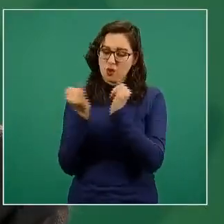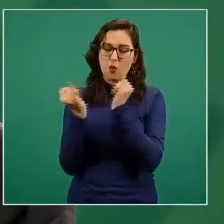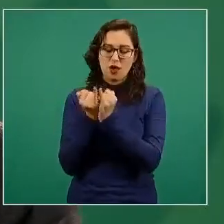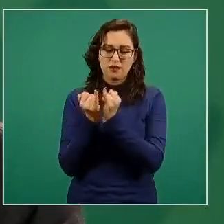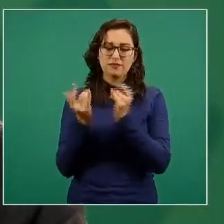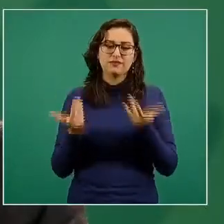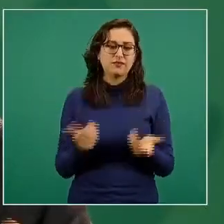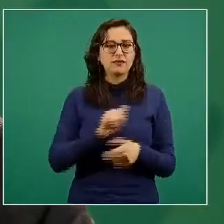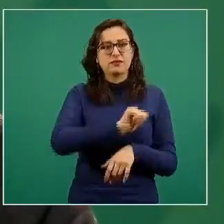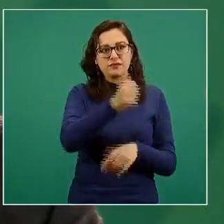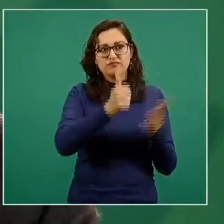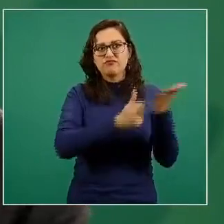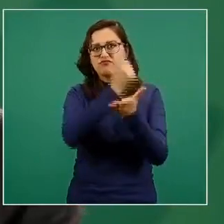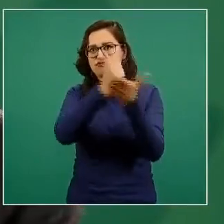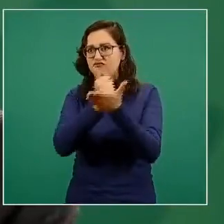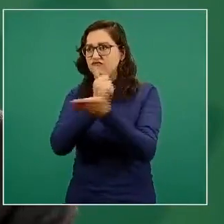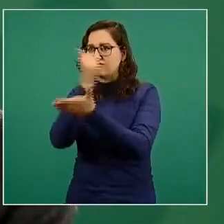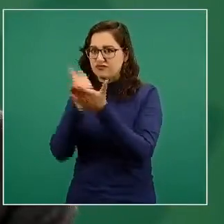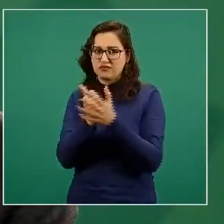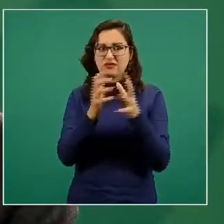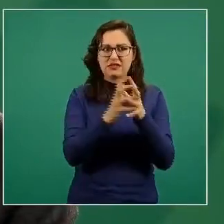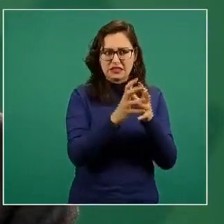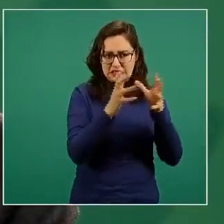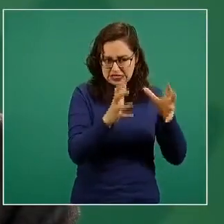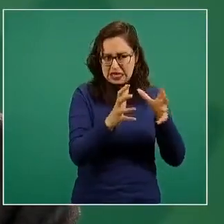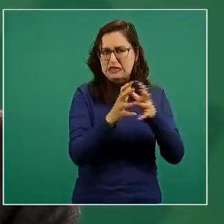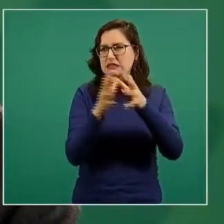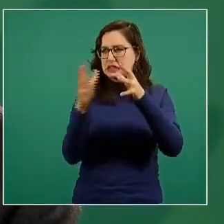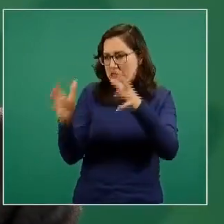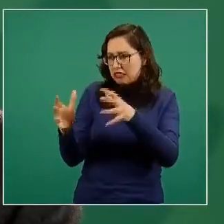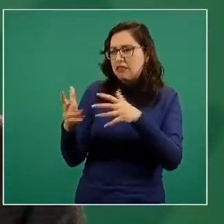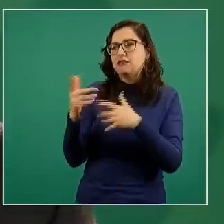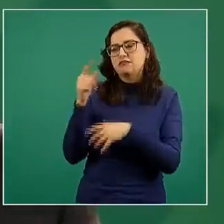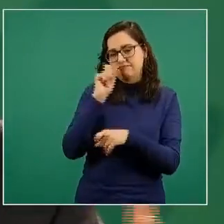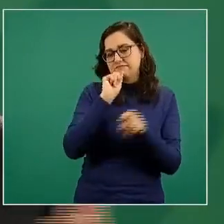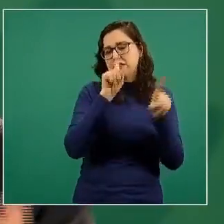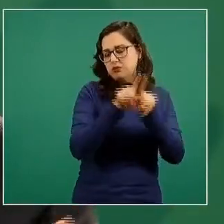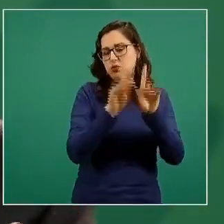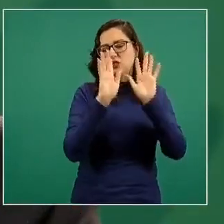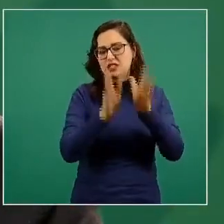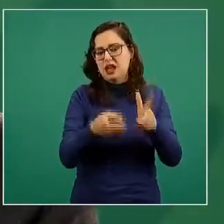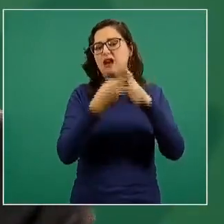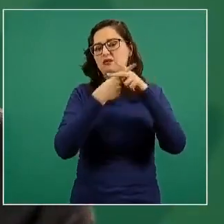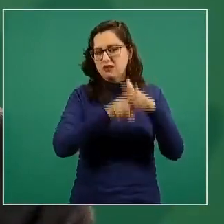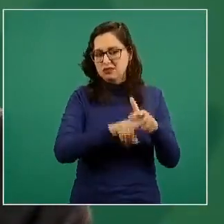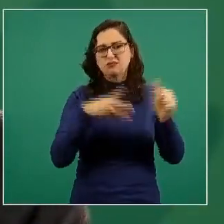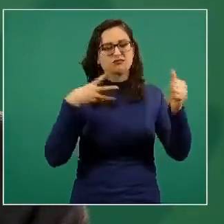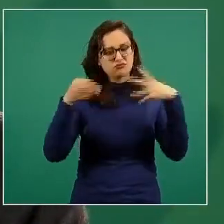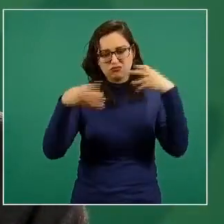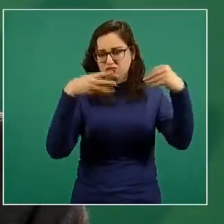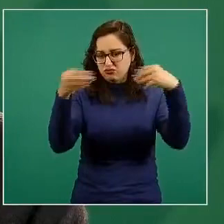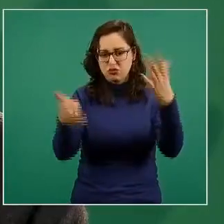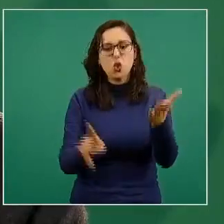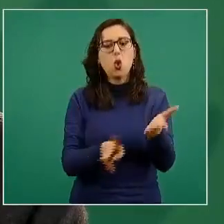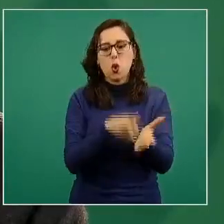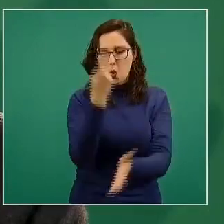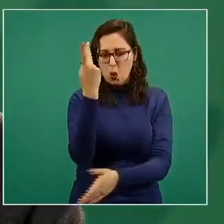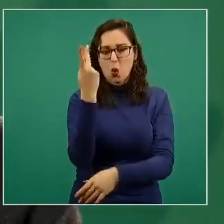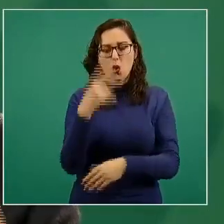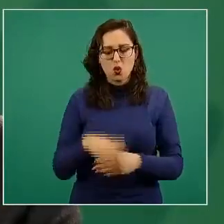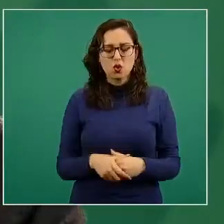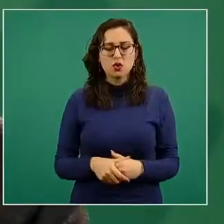y en varias otras ciudades de tamaños no tan grandes, pero que también, por tener concentraciones